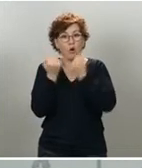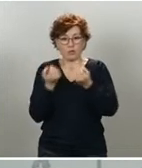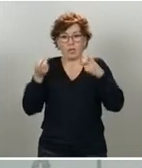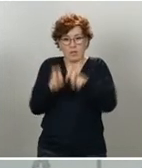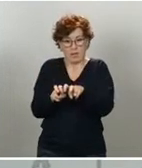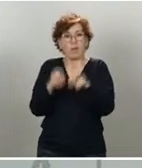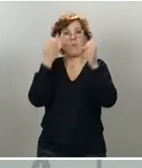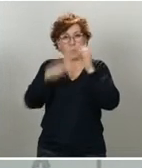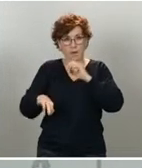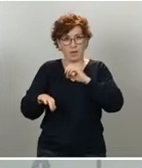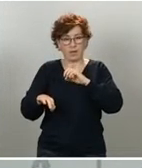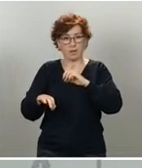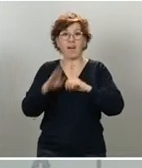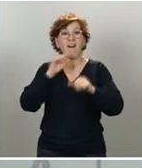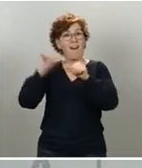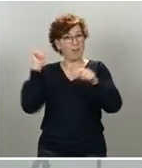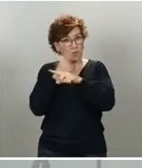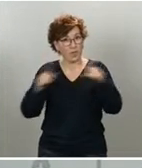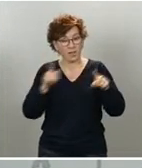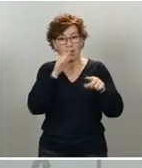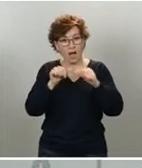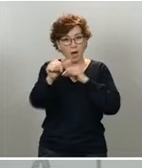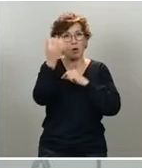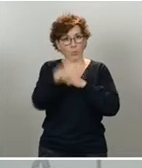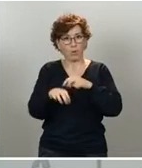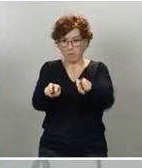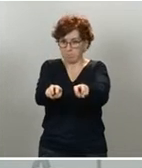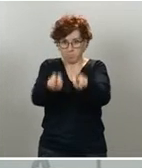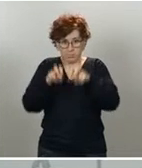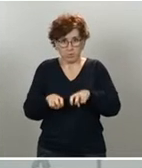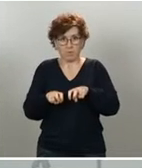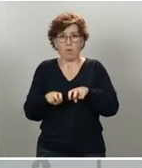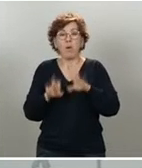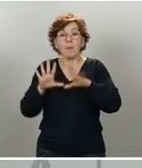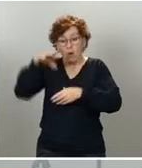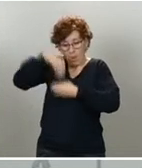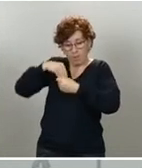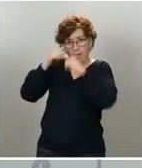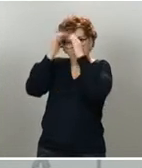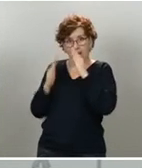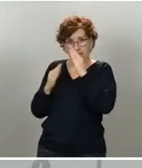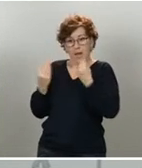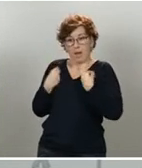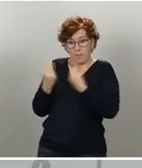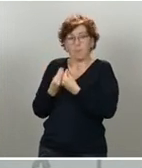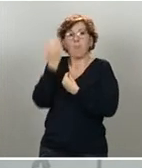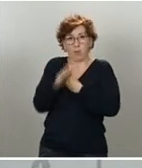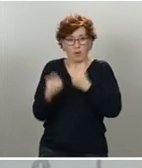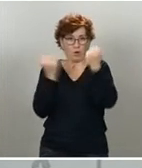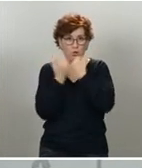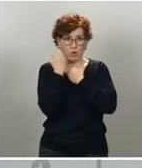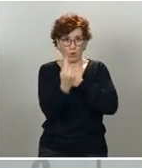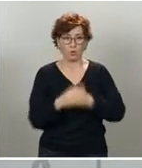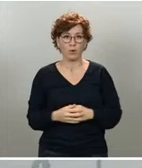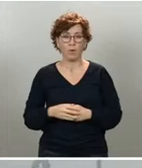ocupar todos los asientos del vehículo, pero, insisto, los convivientes. Se podrá ir a los locales comerciales y de